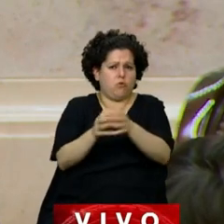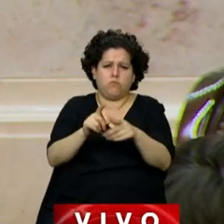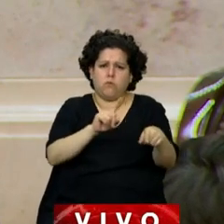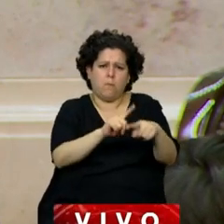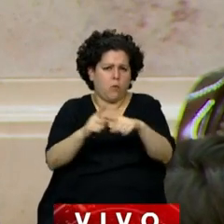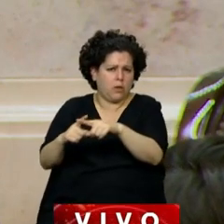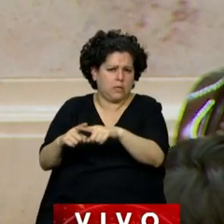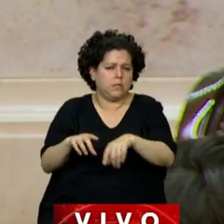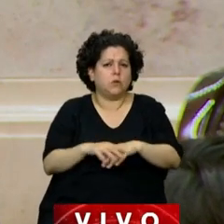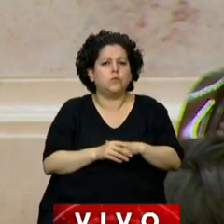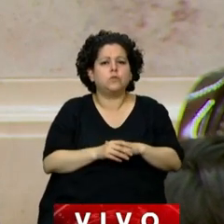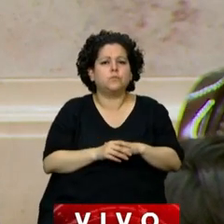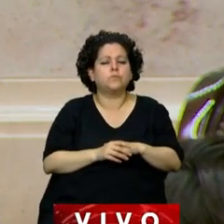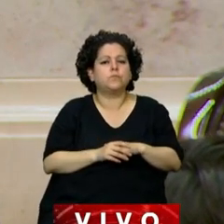Y